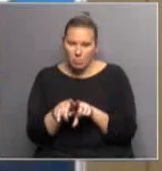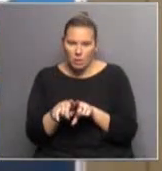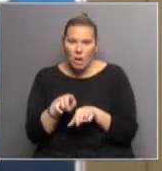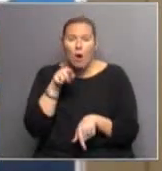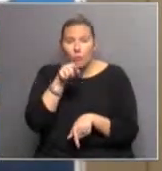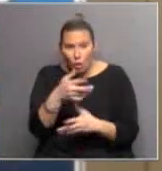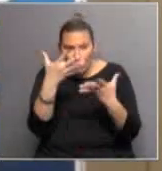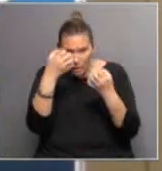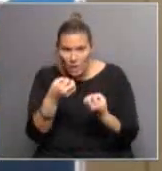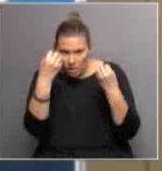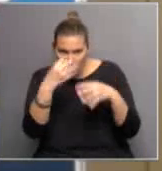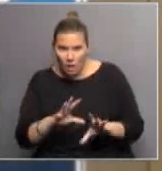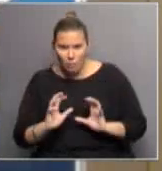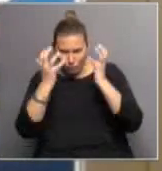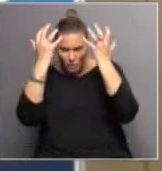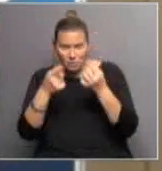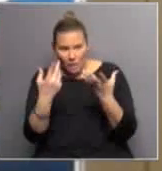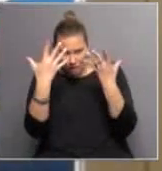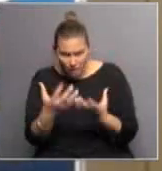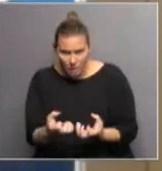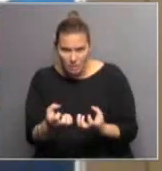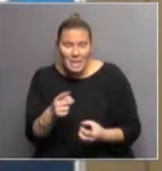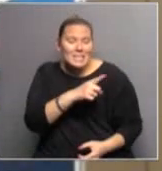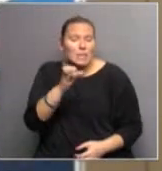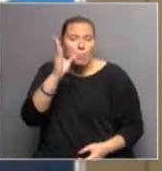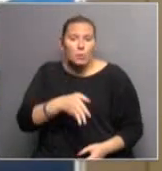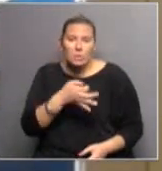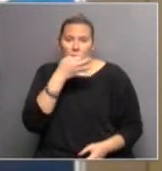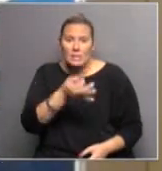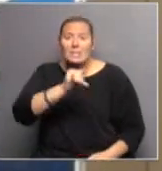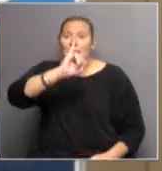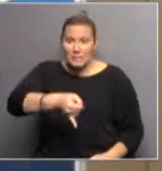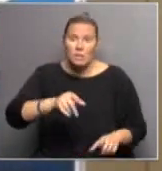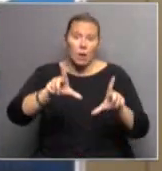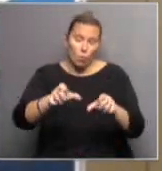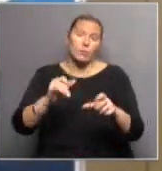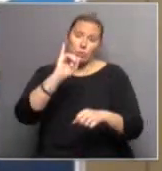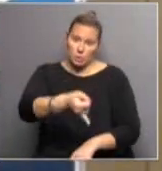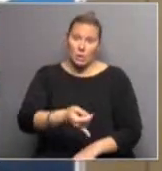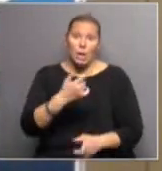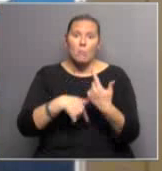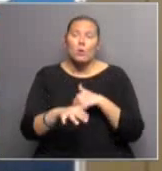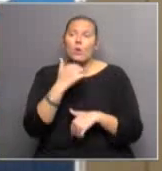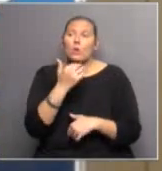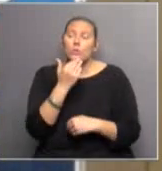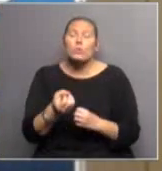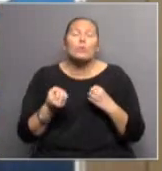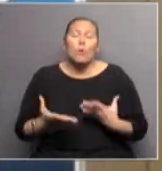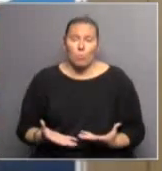¿vos querés dejar de ejercer violencia? El 100% de los hombres te dice, sí, claro que quiero, pero no sé cómo hacerlo.